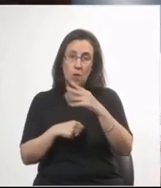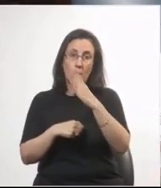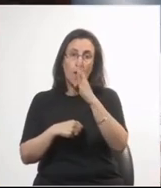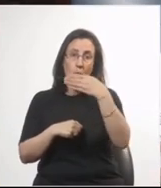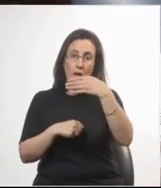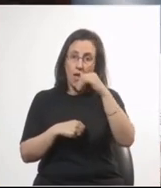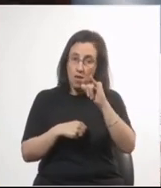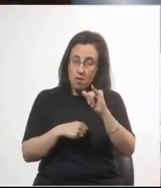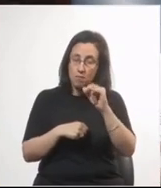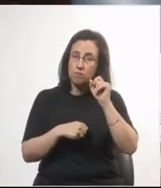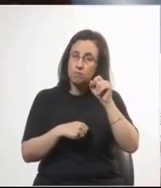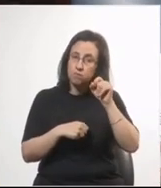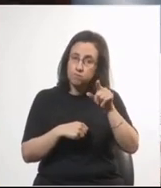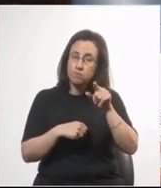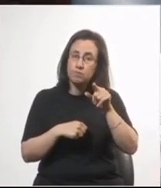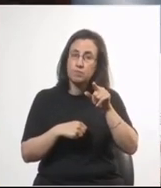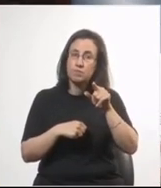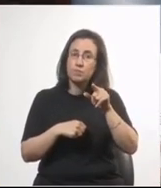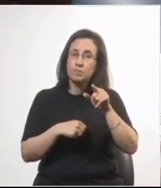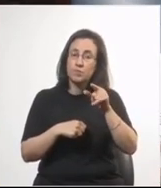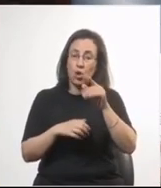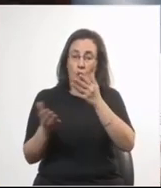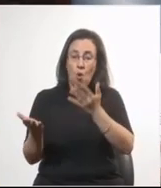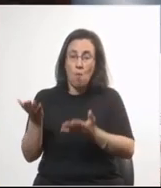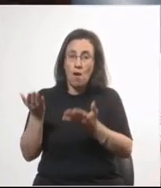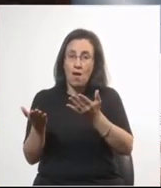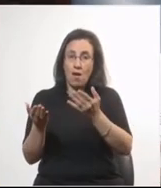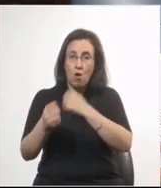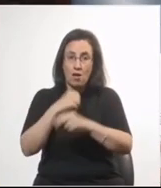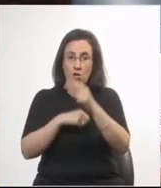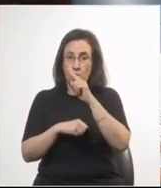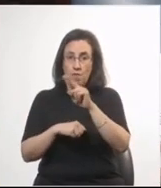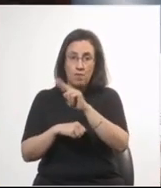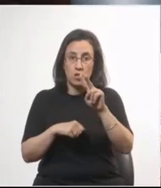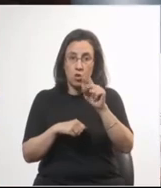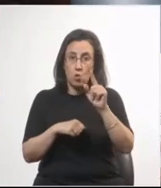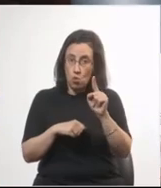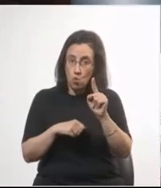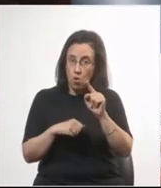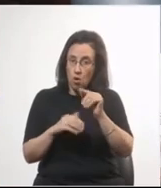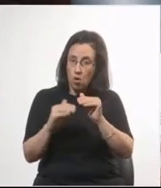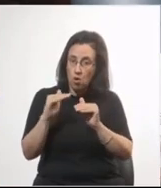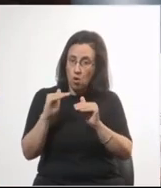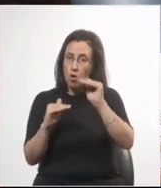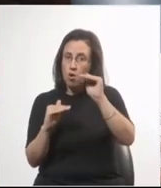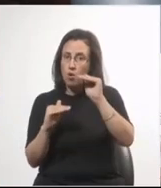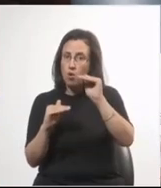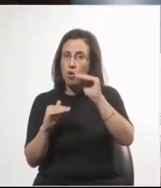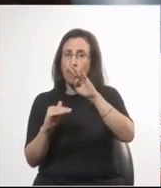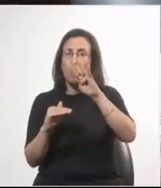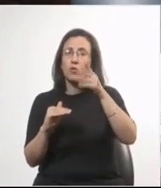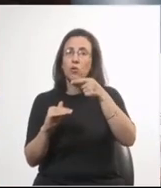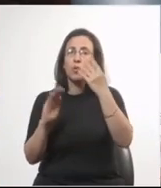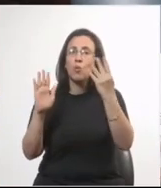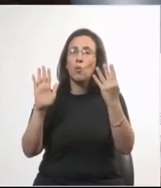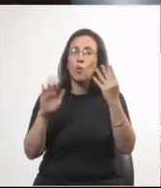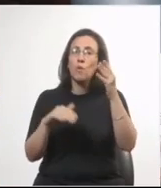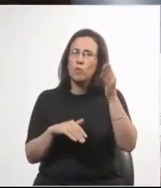Interno tuvo, con relación al año 2021, un crecimiento del